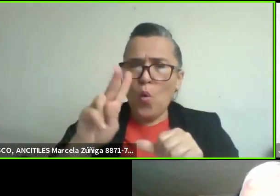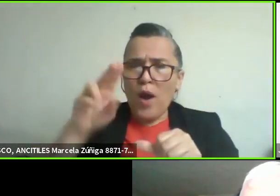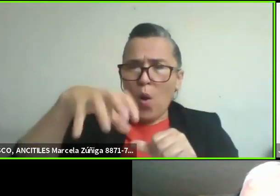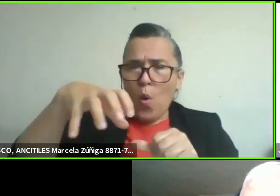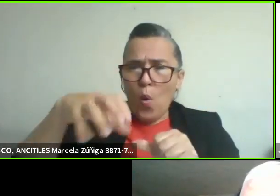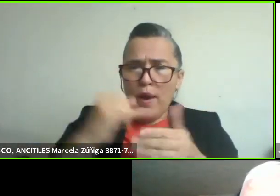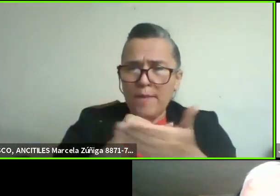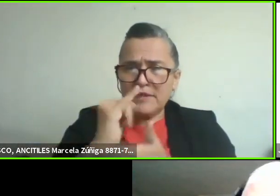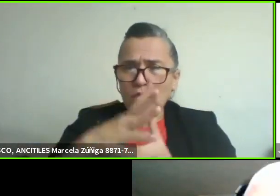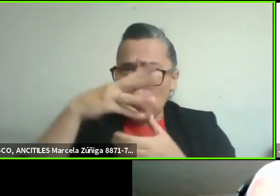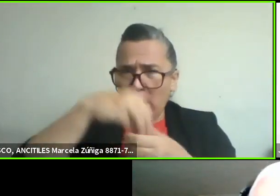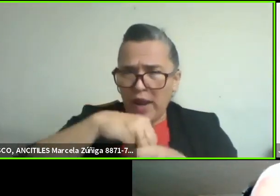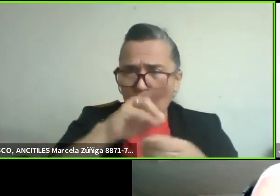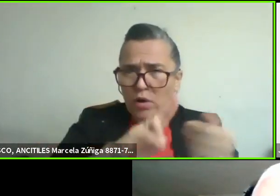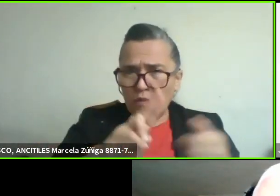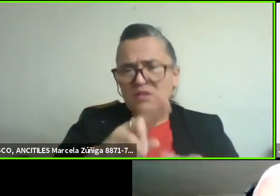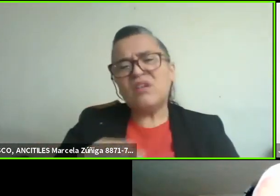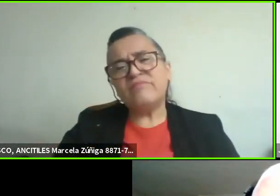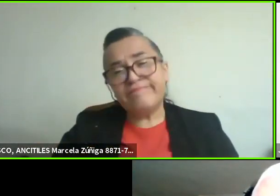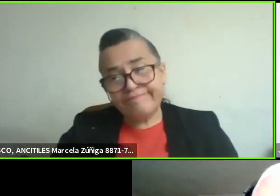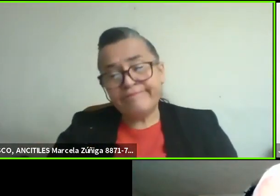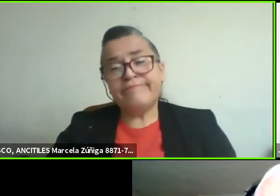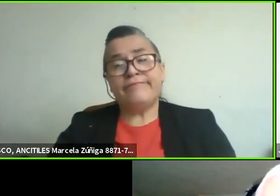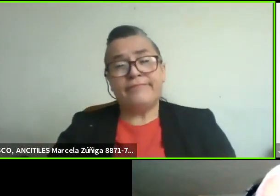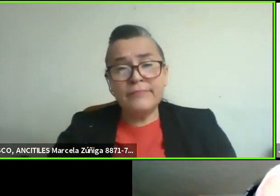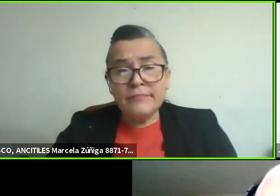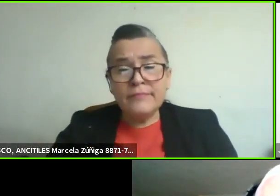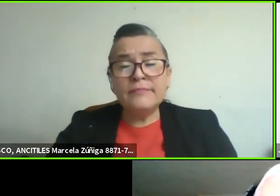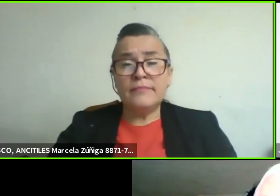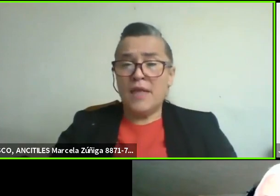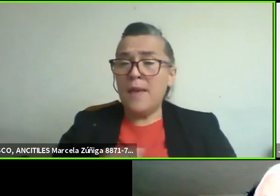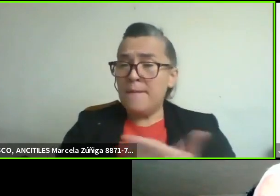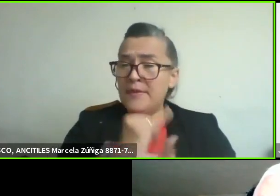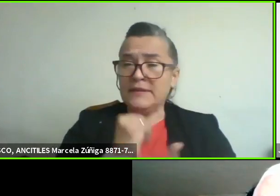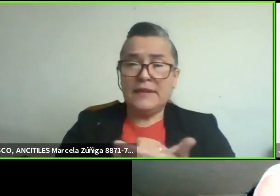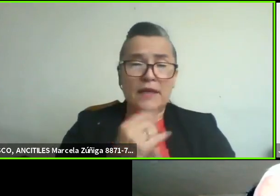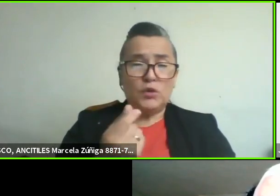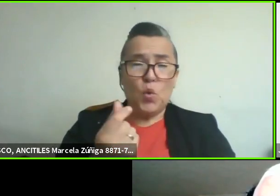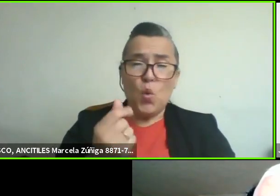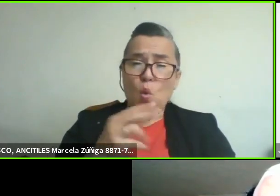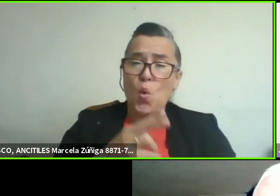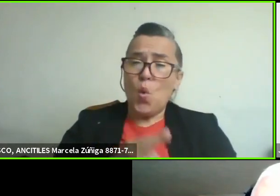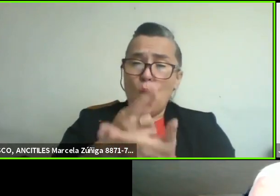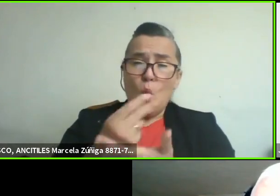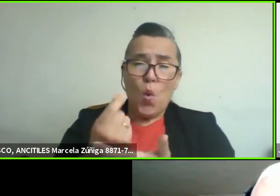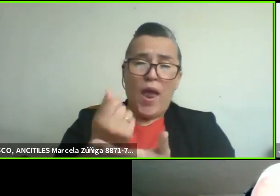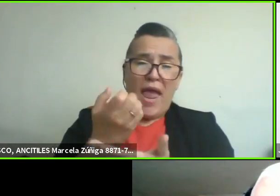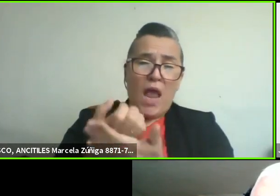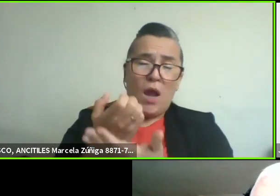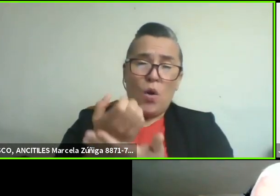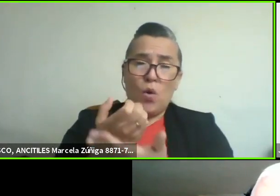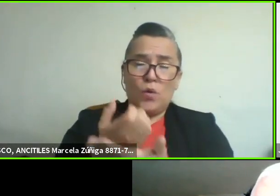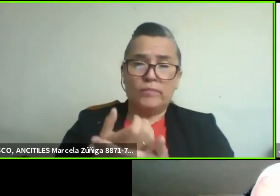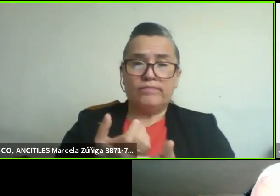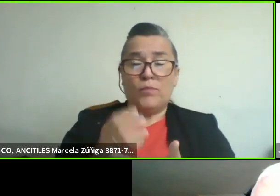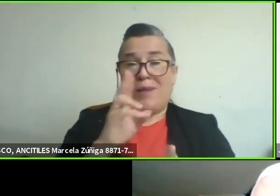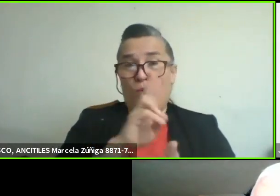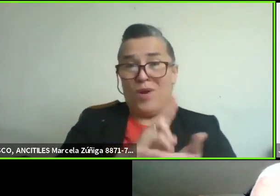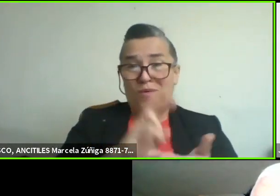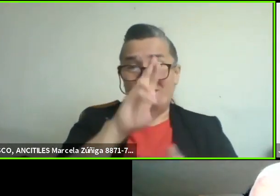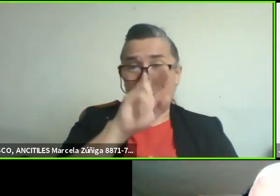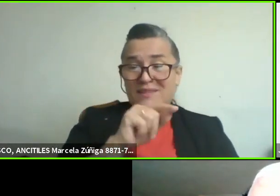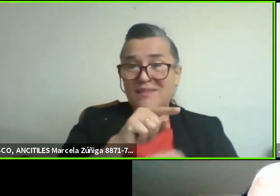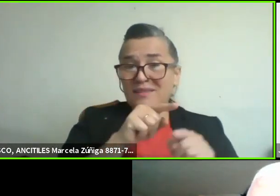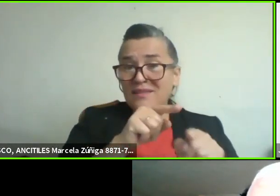universidad claro que si de verdad la investigación es una actividad que demanda muchos recursos económicos en el caso por ejemplo en la universidad de costa